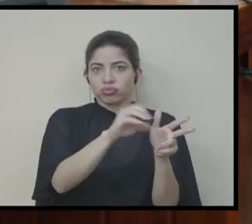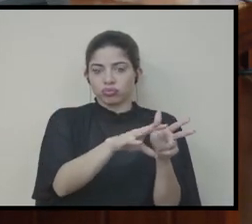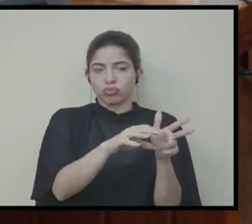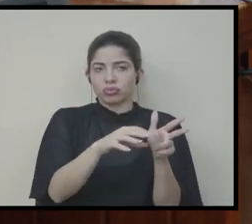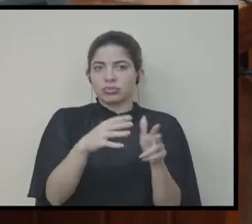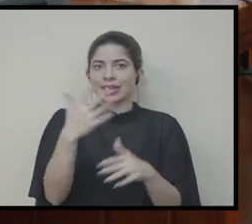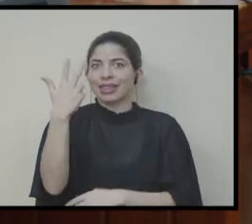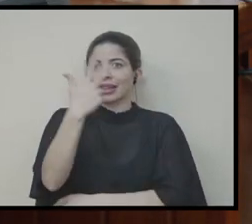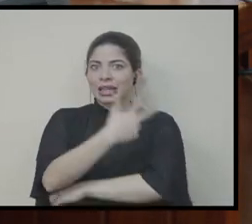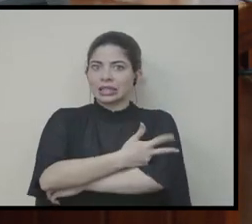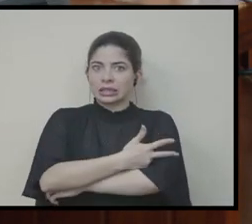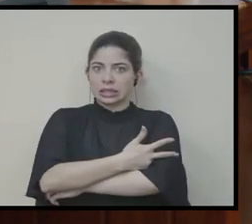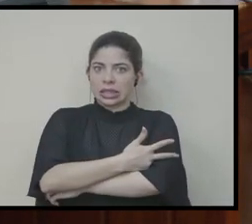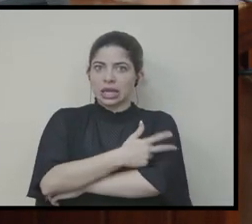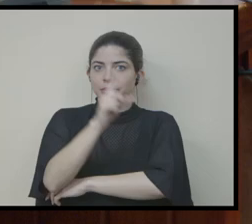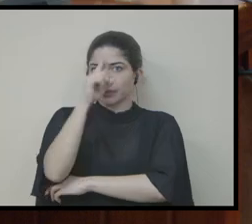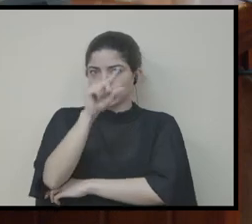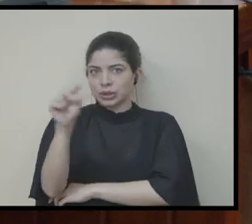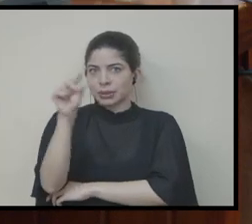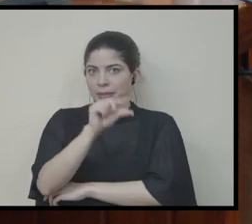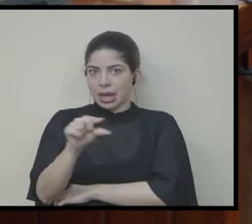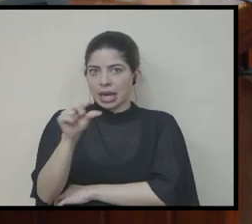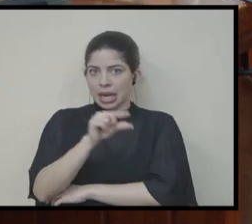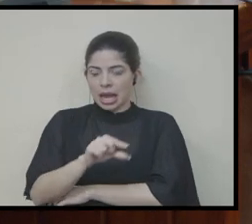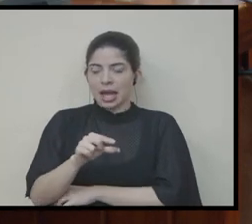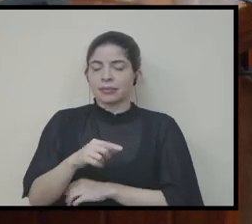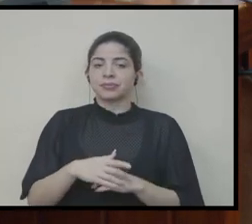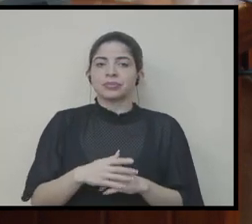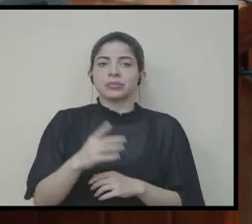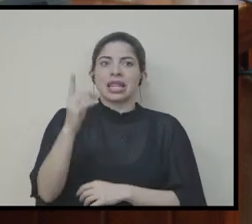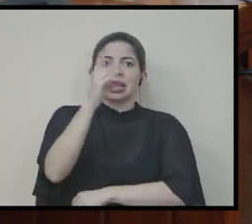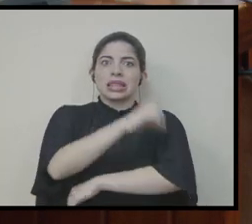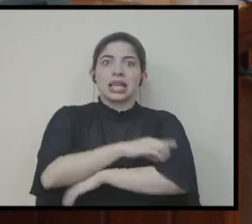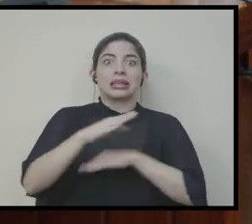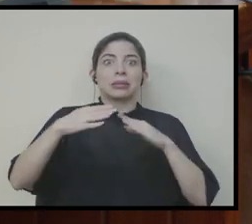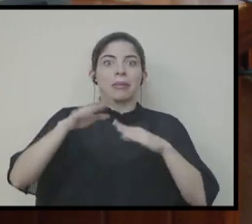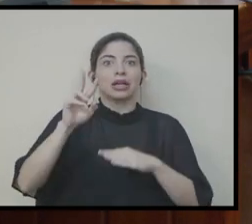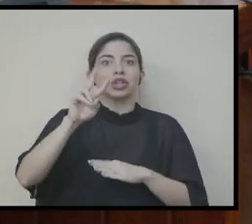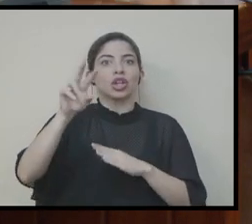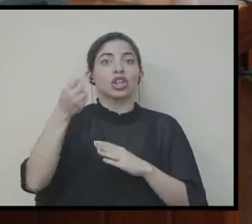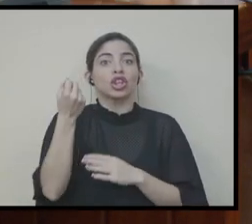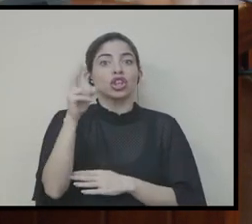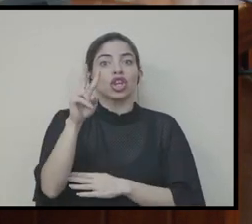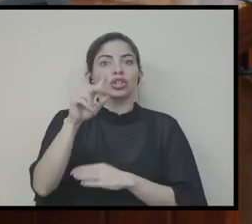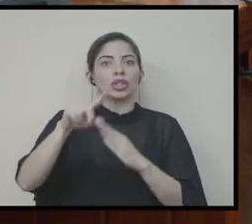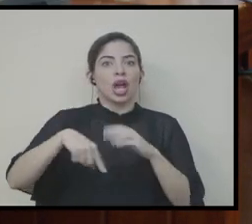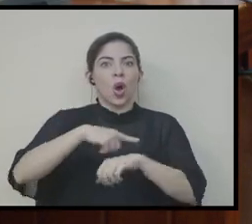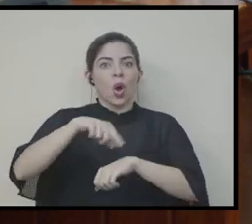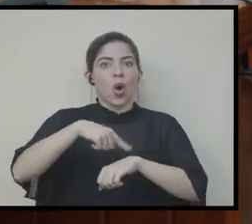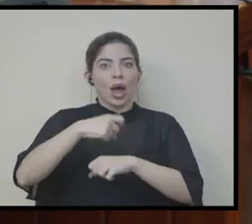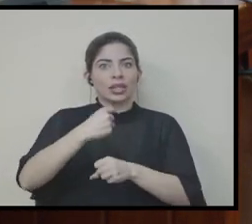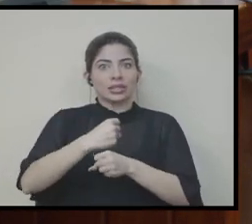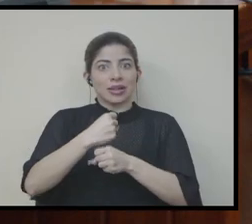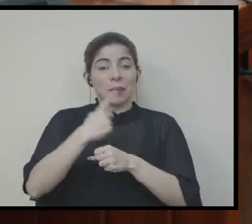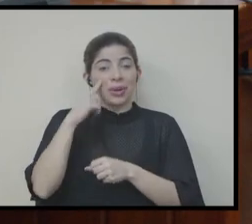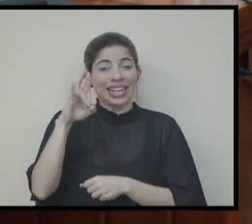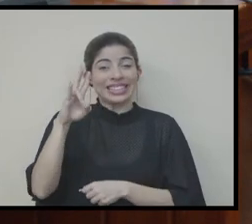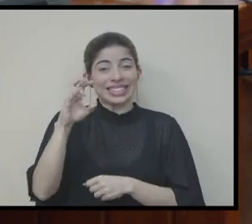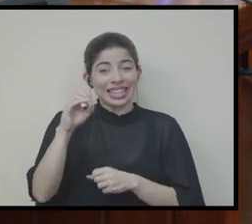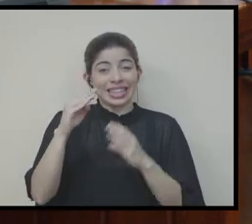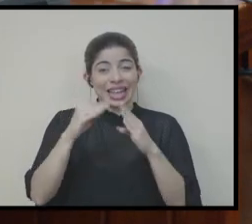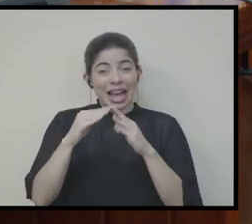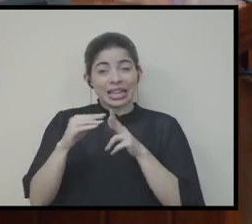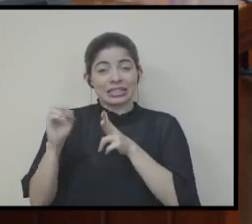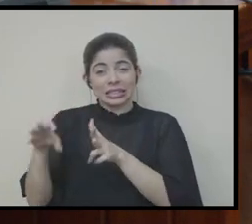de 3 días a la semana, días de más de 12 horas de trabajo, porque de ir a 70